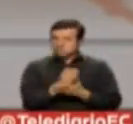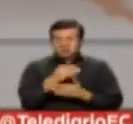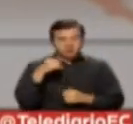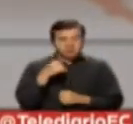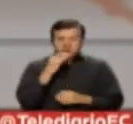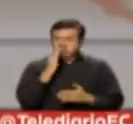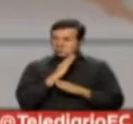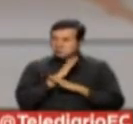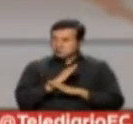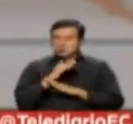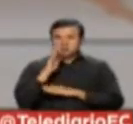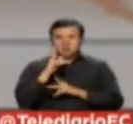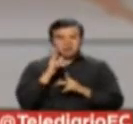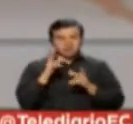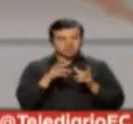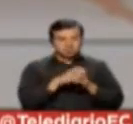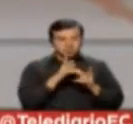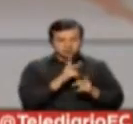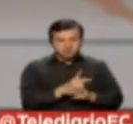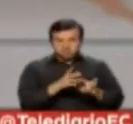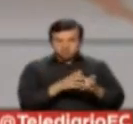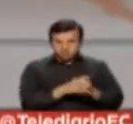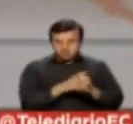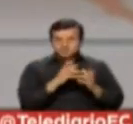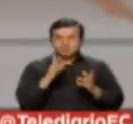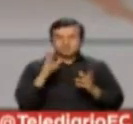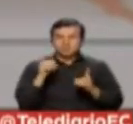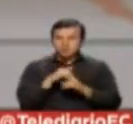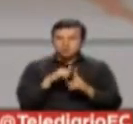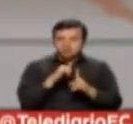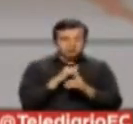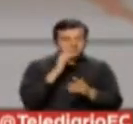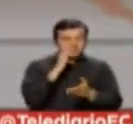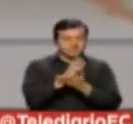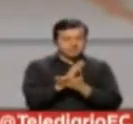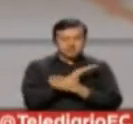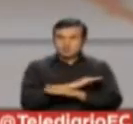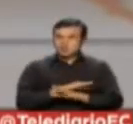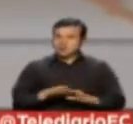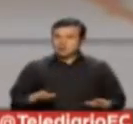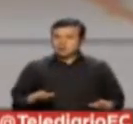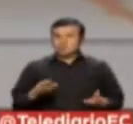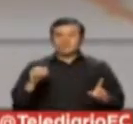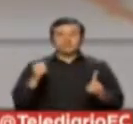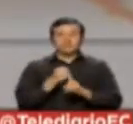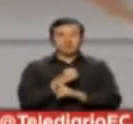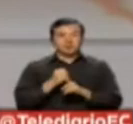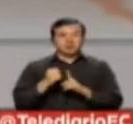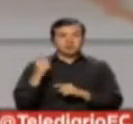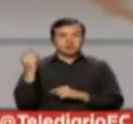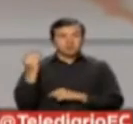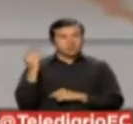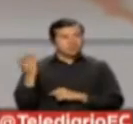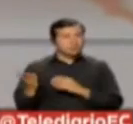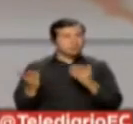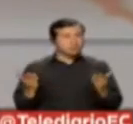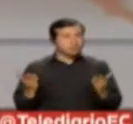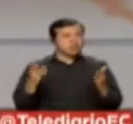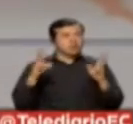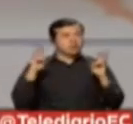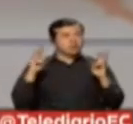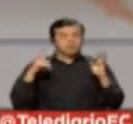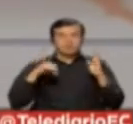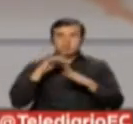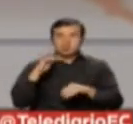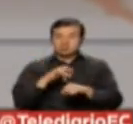la campaña más unidos más protegidos en el que no haya bullying que no haya la violencia entre pares que les llamamos la campaña